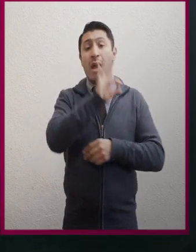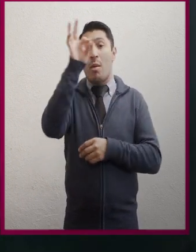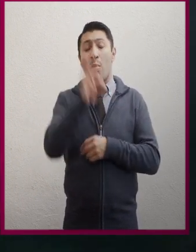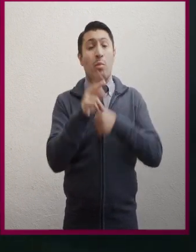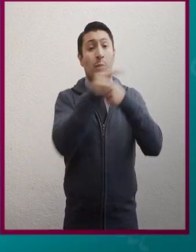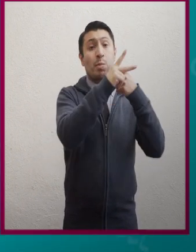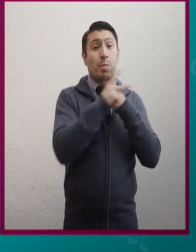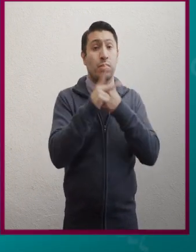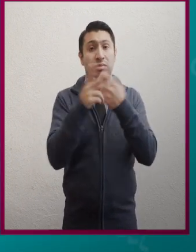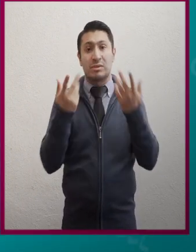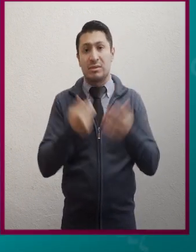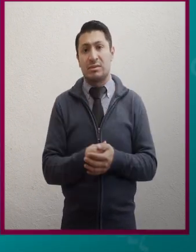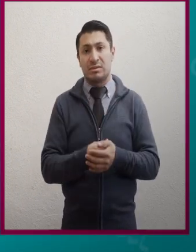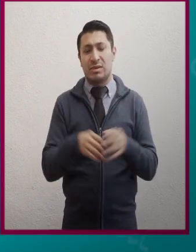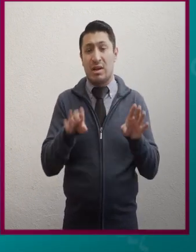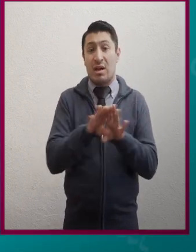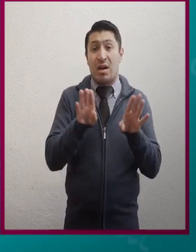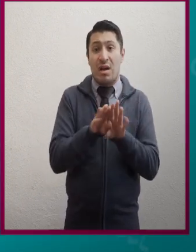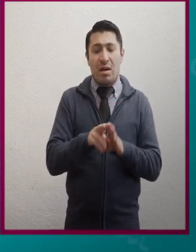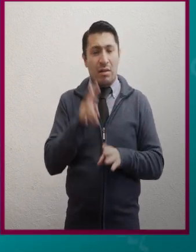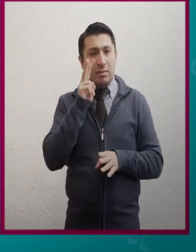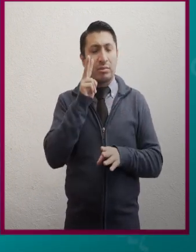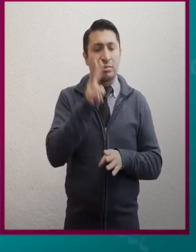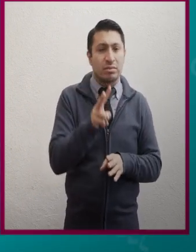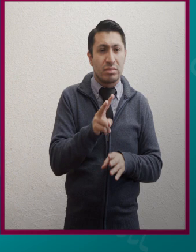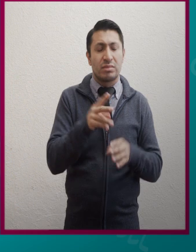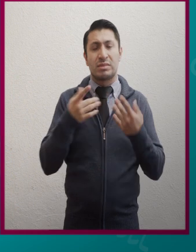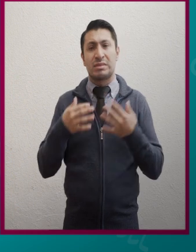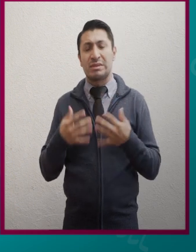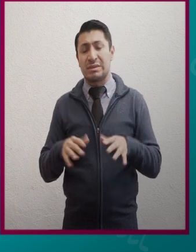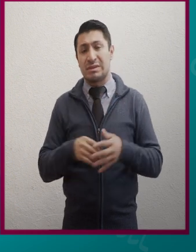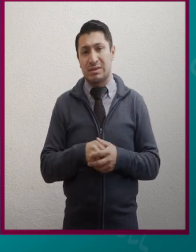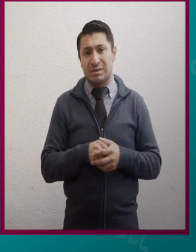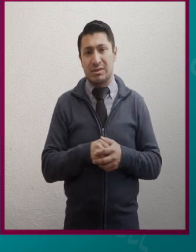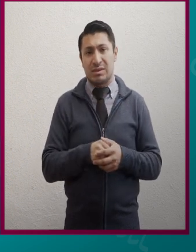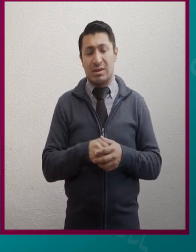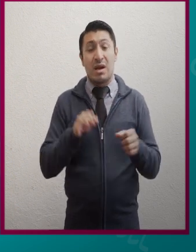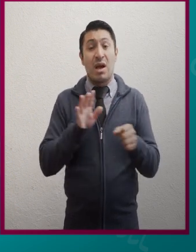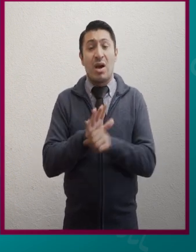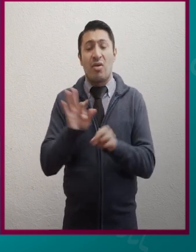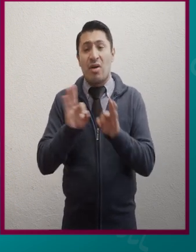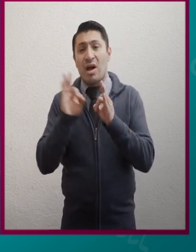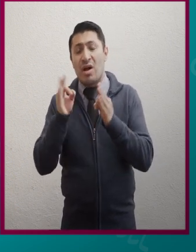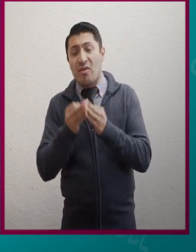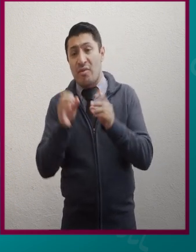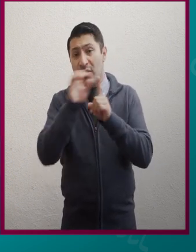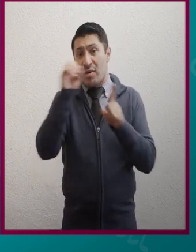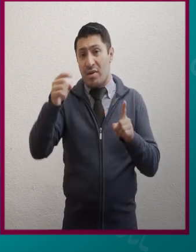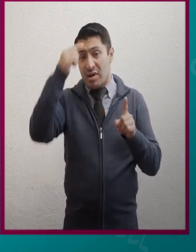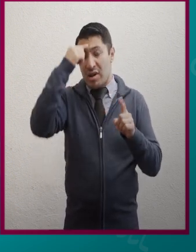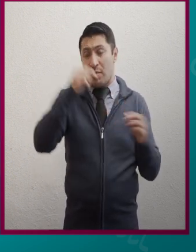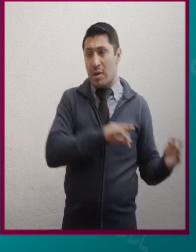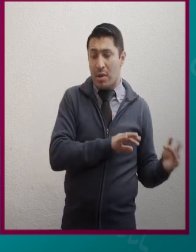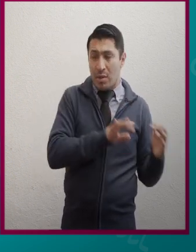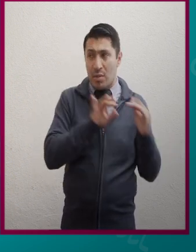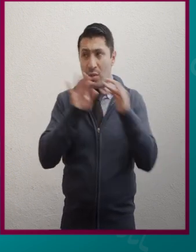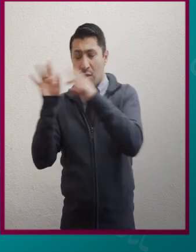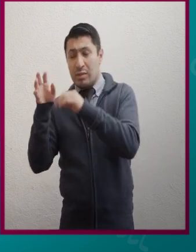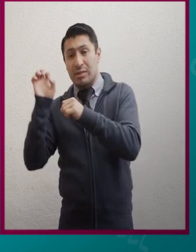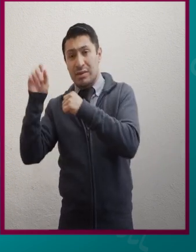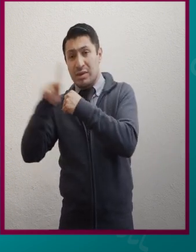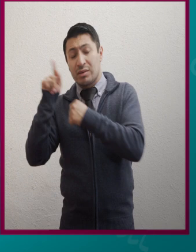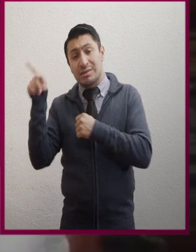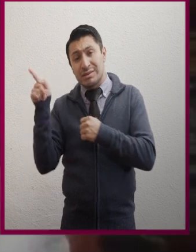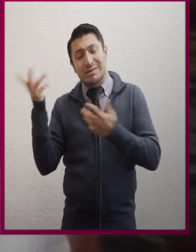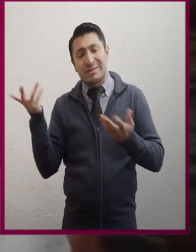sus países. ¿Cómo se configuran los flujos migratorios? ¿Qué efectos tienen las estrategias anti-inmigrantes de Europa sobre